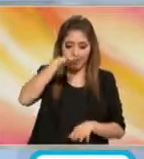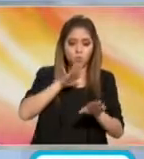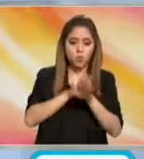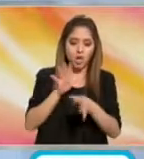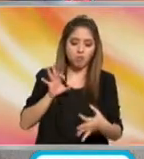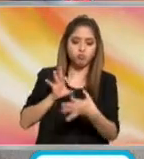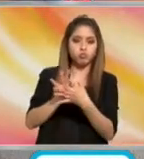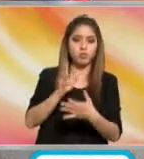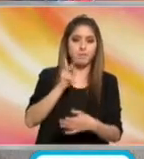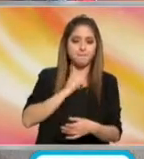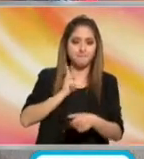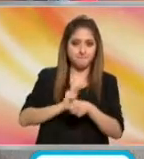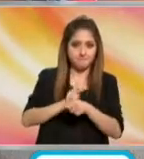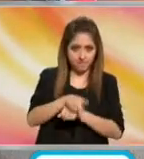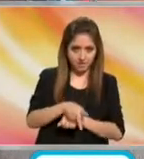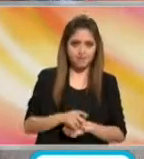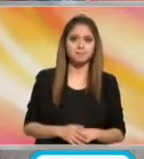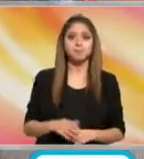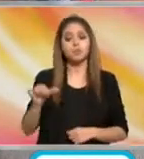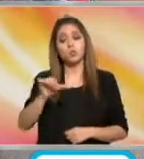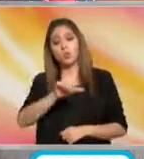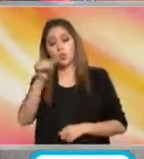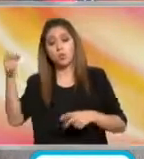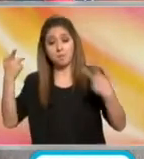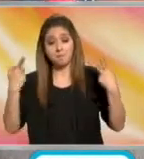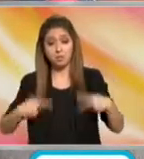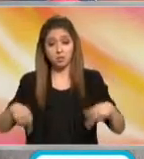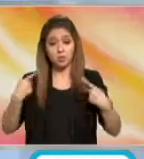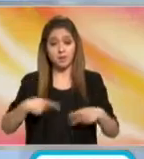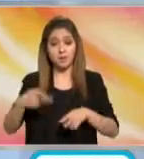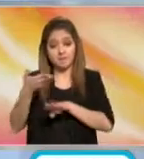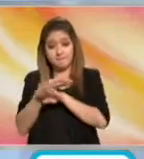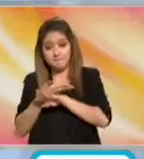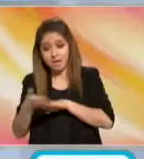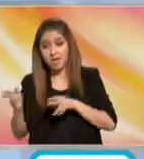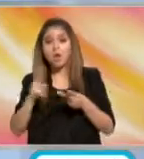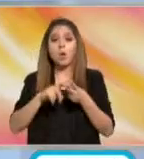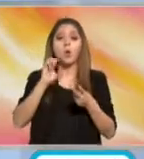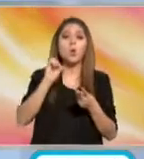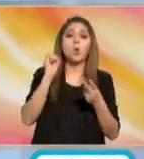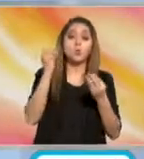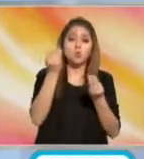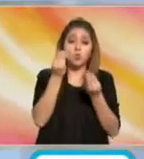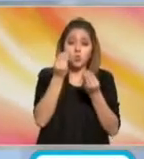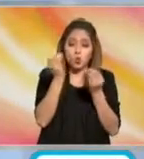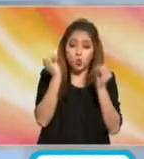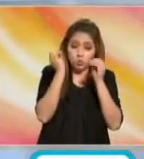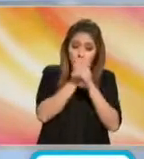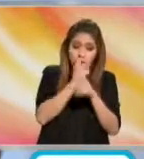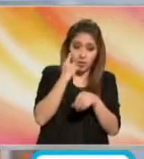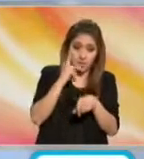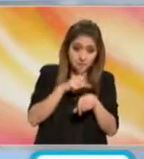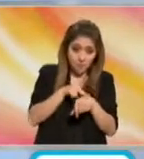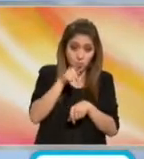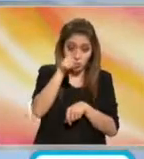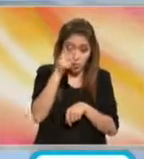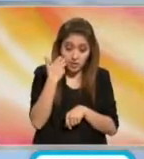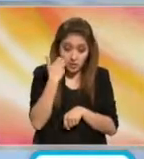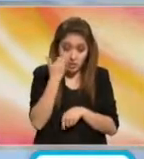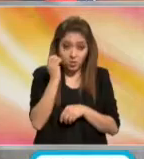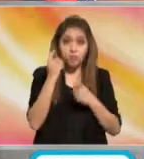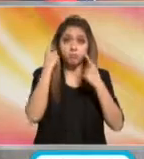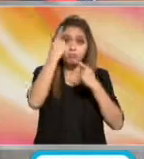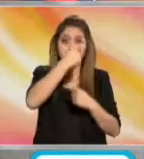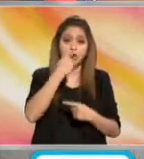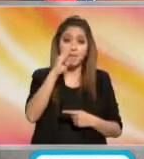cara como muy blanca o demasiado oscura. O demasiado bronceado, exactamente. Al menos que ese sea el efecto que quieras lograr. Por